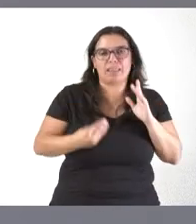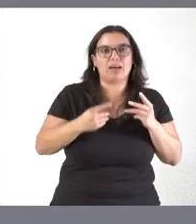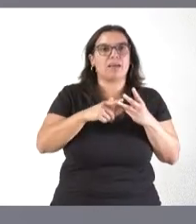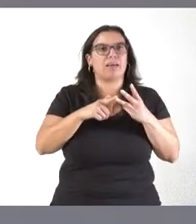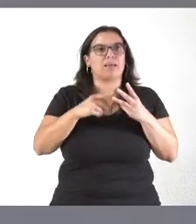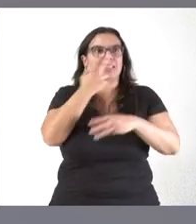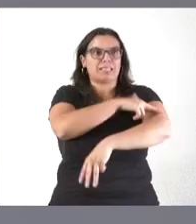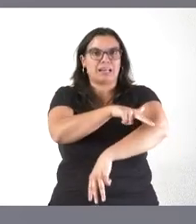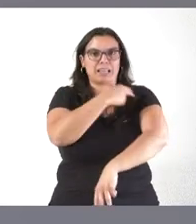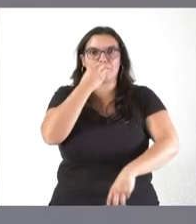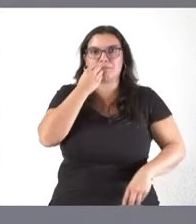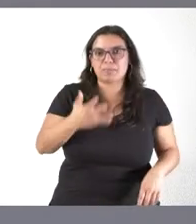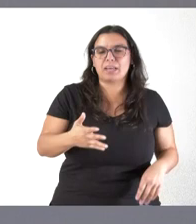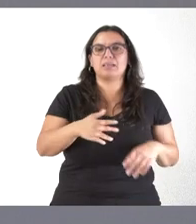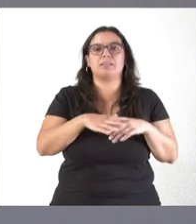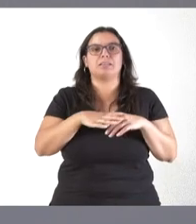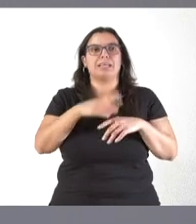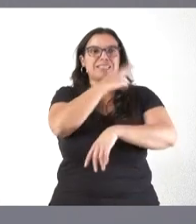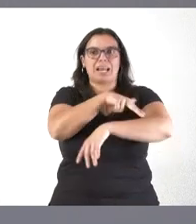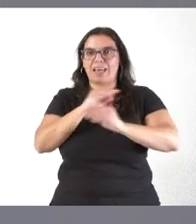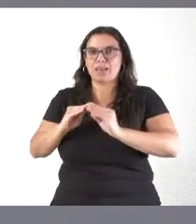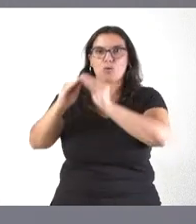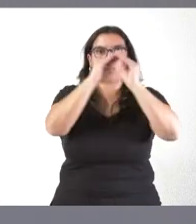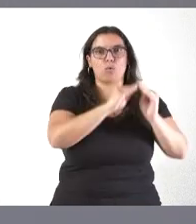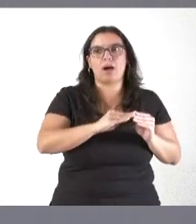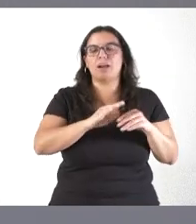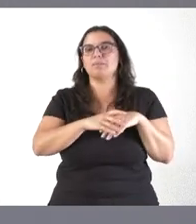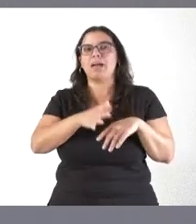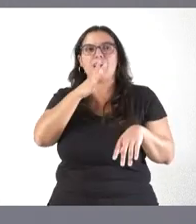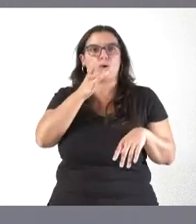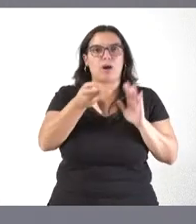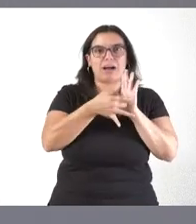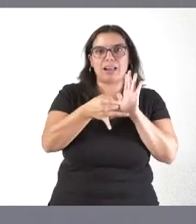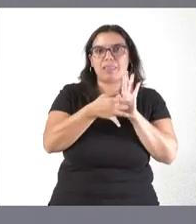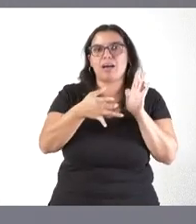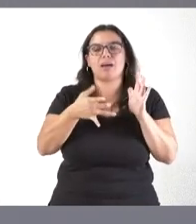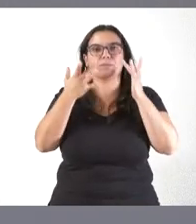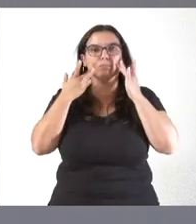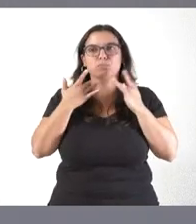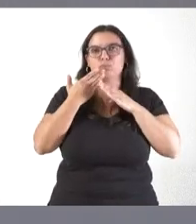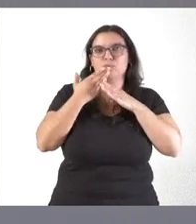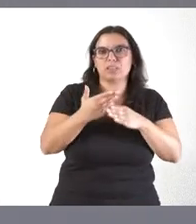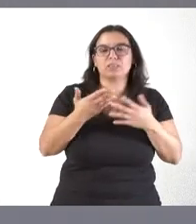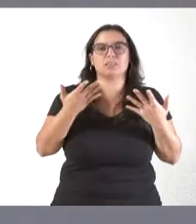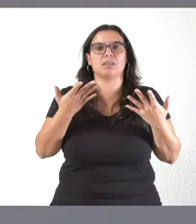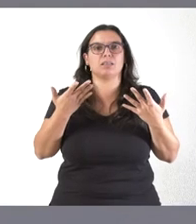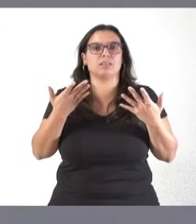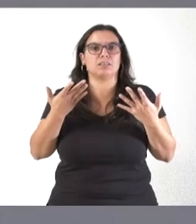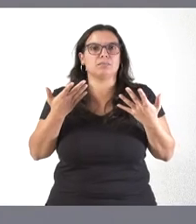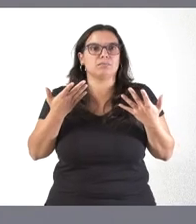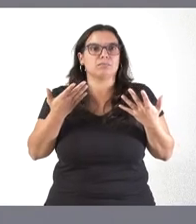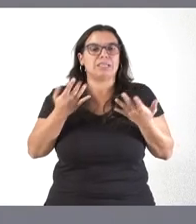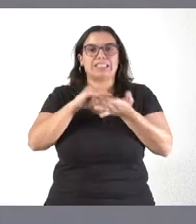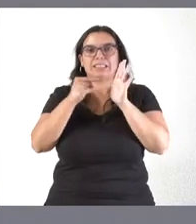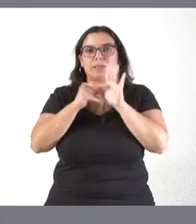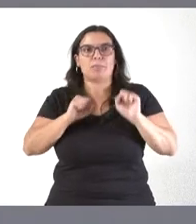la sanidad llegue en condiciones de igualdad a todo el territorio tener un agua de calidad y por tanto depurada suficientemente tener un